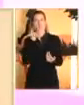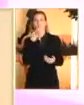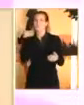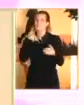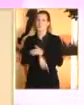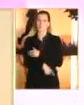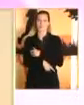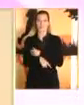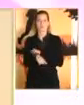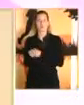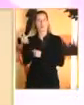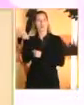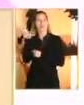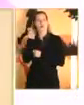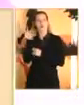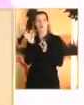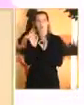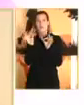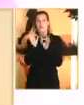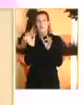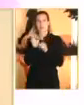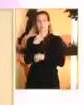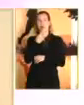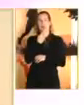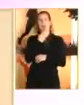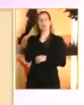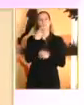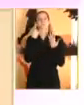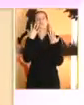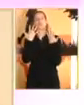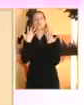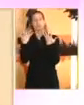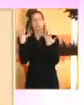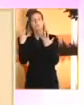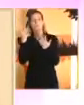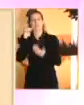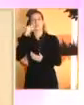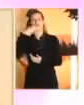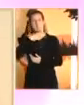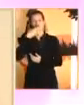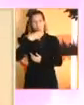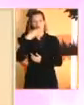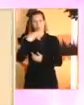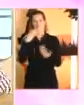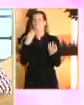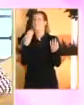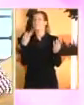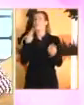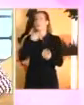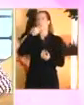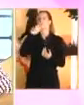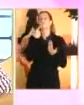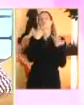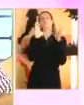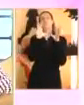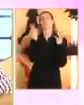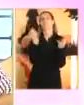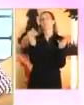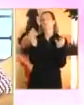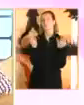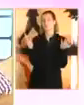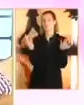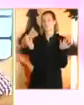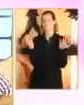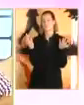no oye nada a 110 decibelios, y bueno, pues una cosa. ¿Cuánto es 110 decibelios para que no 110 salga?